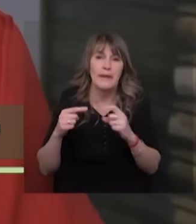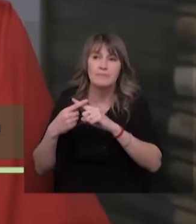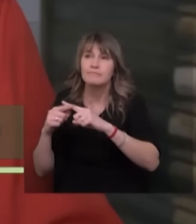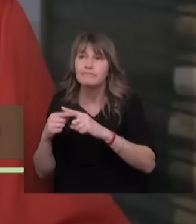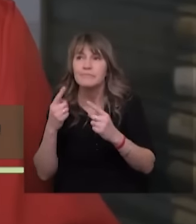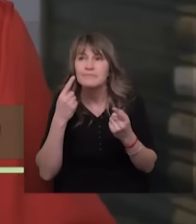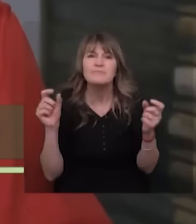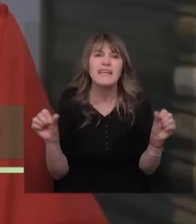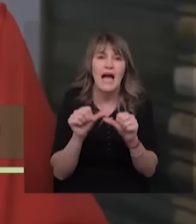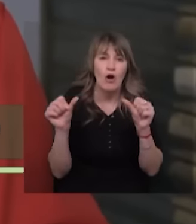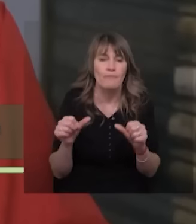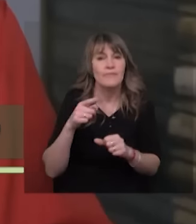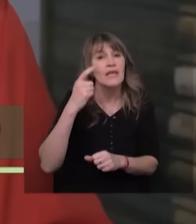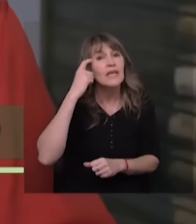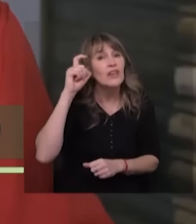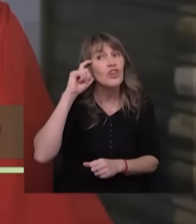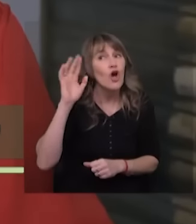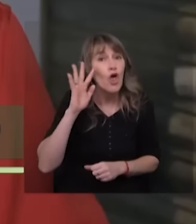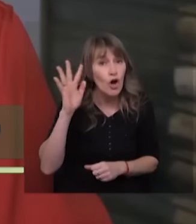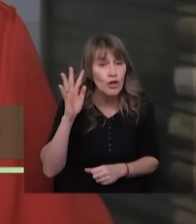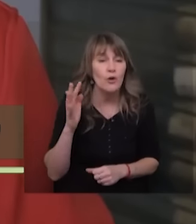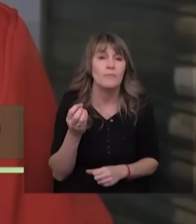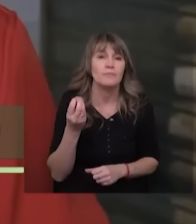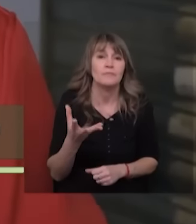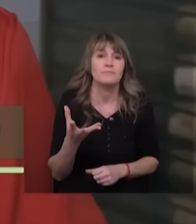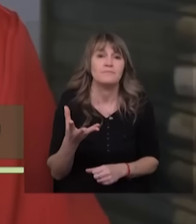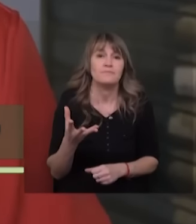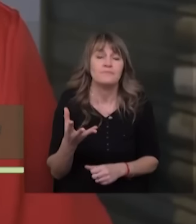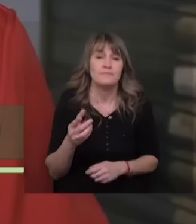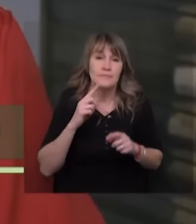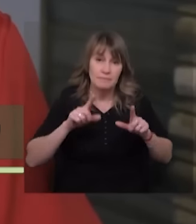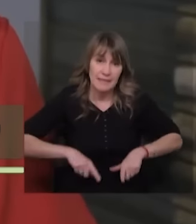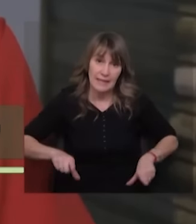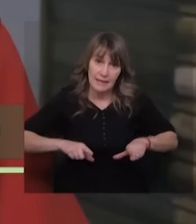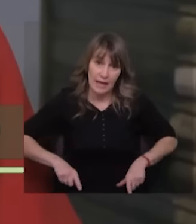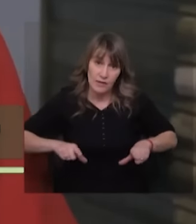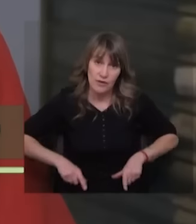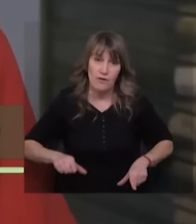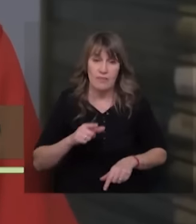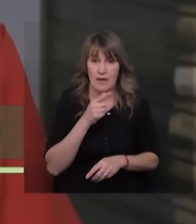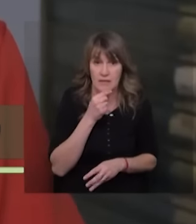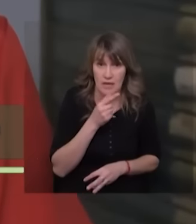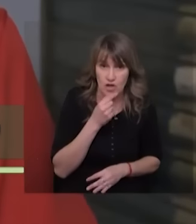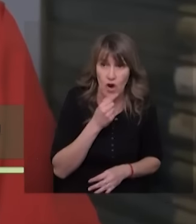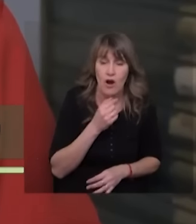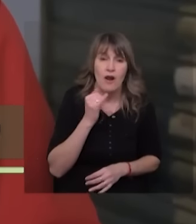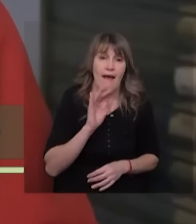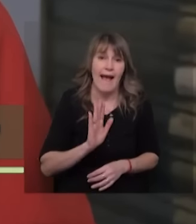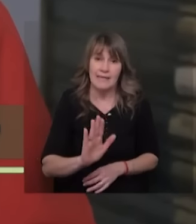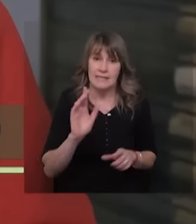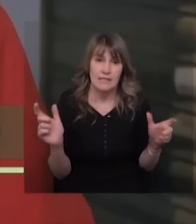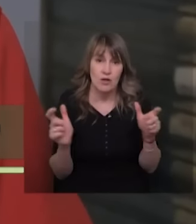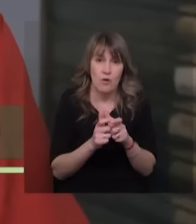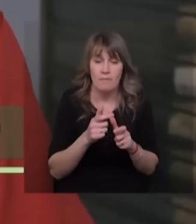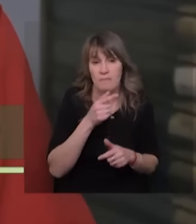hacer ideológico Bueno hay que entender que el Ministerio del interior y las fuerzas policiales son el brazo